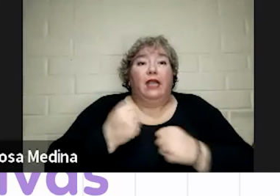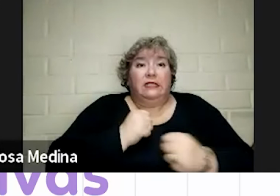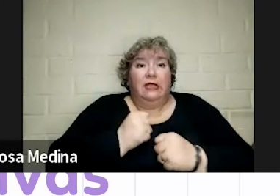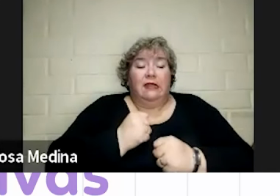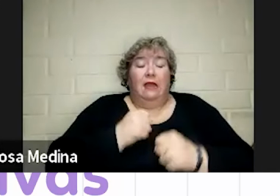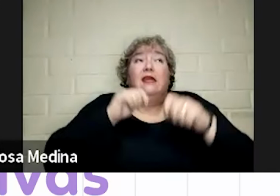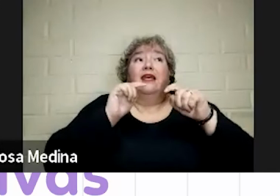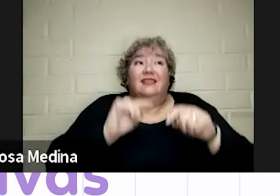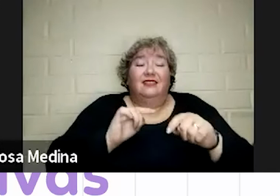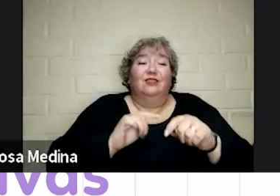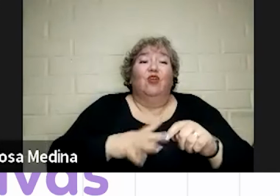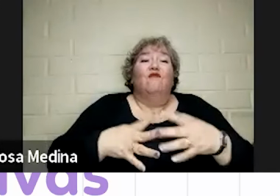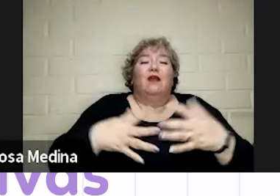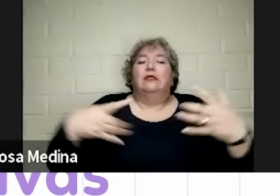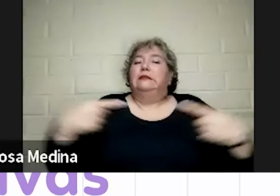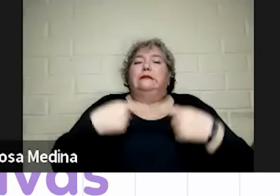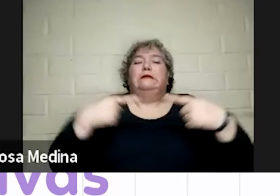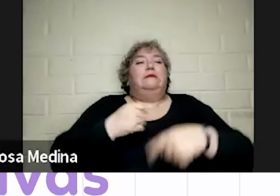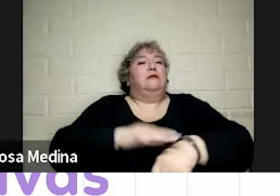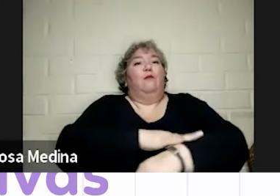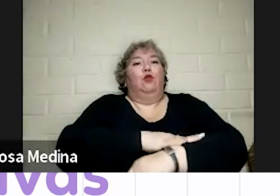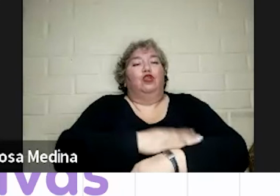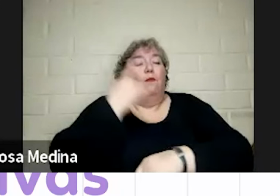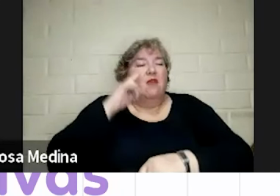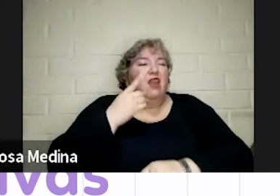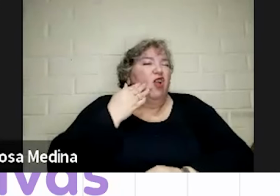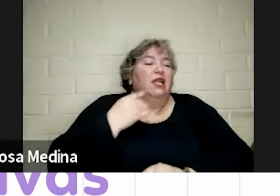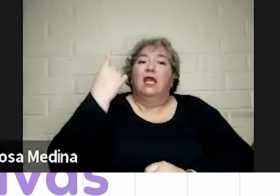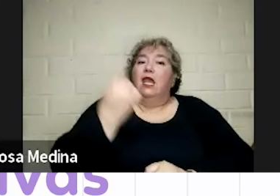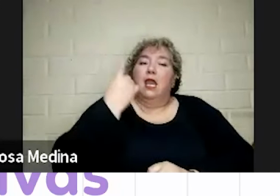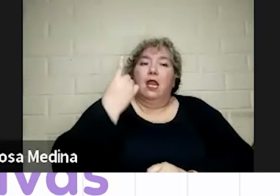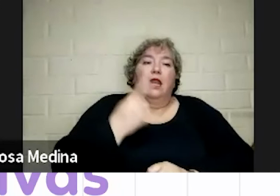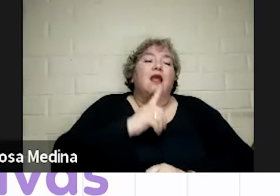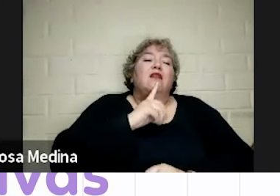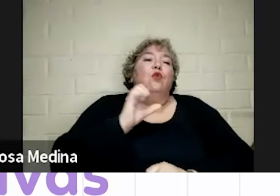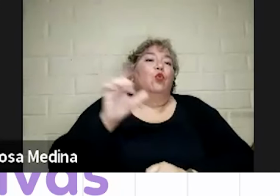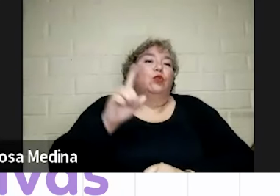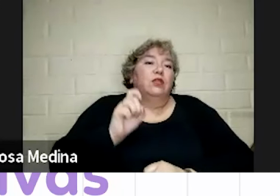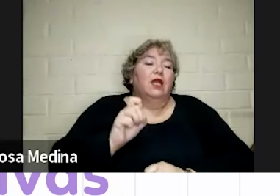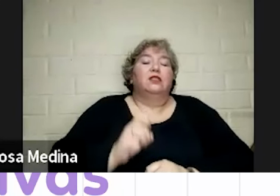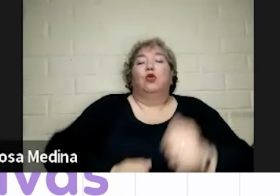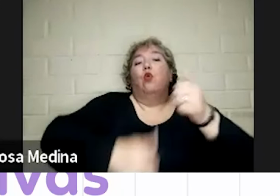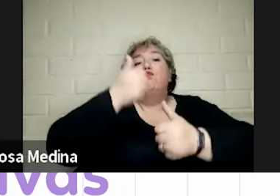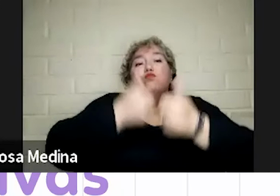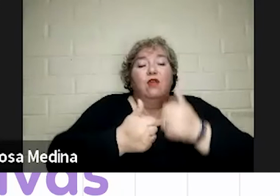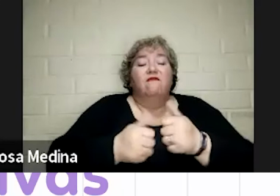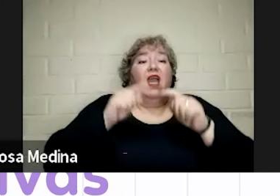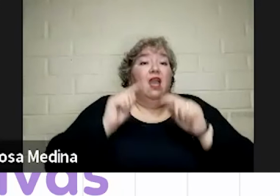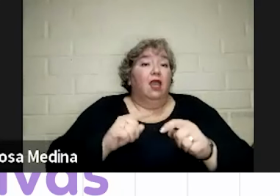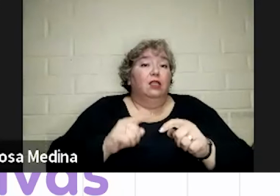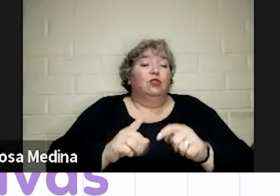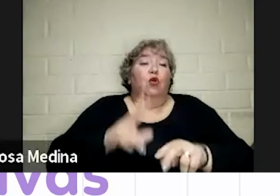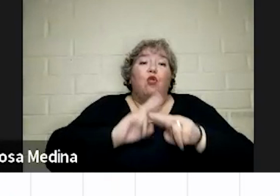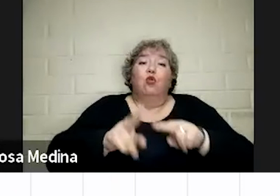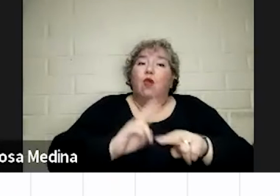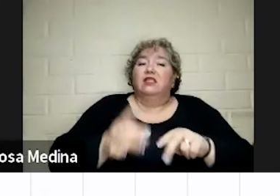actuar o van a interferir las emociones. Pero en general, frente a un test, a una prueba, los niños interfieren o actúan a través de las funciones